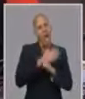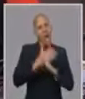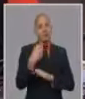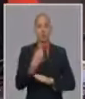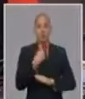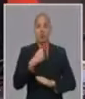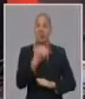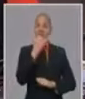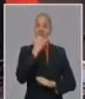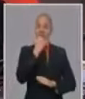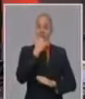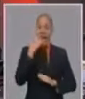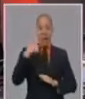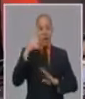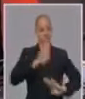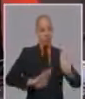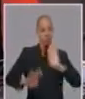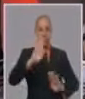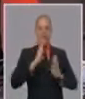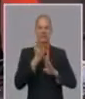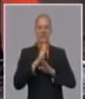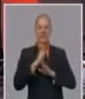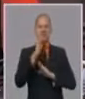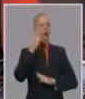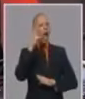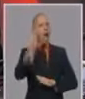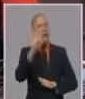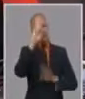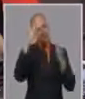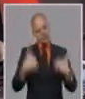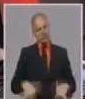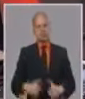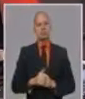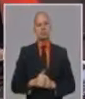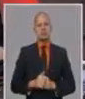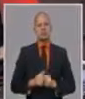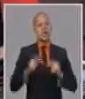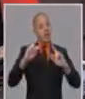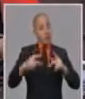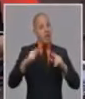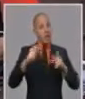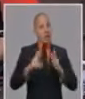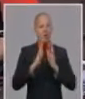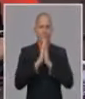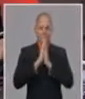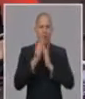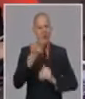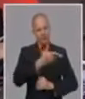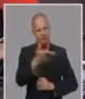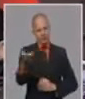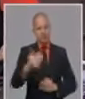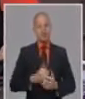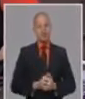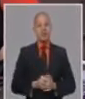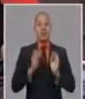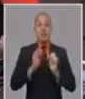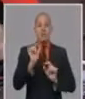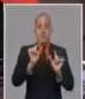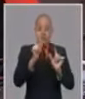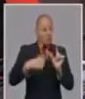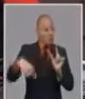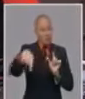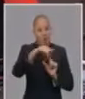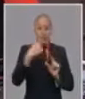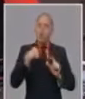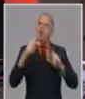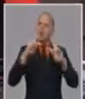tener secuelas después de esa enfermedad. Es el llamado que seguimos haciendo a todos nuestros televidentes y radiantes, a todos los internautas que